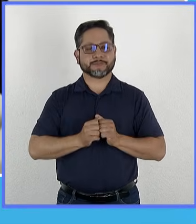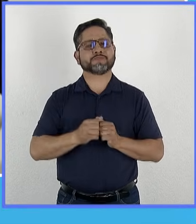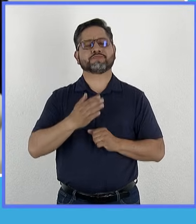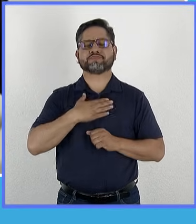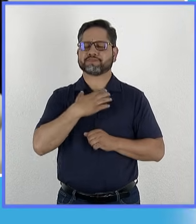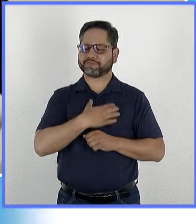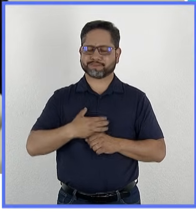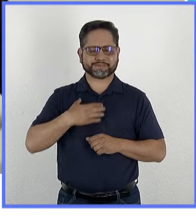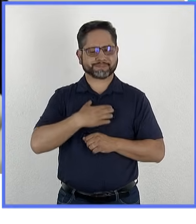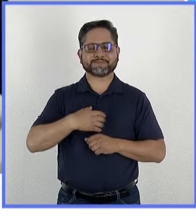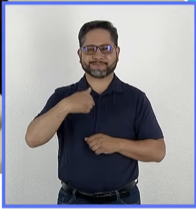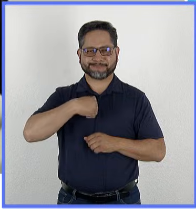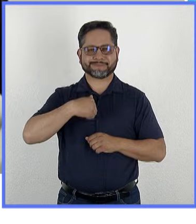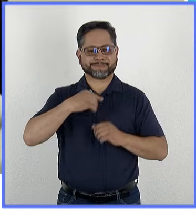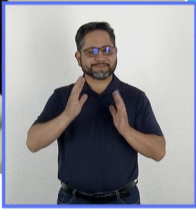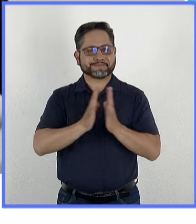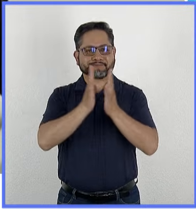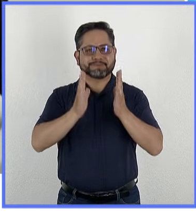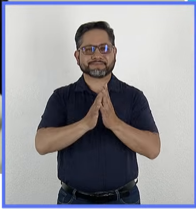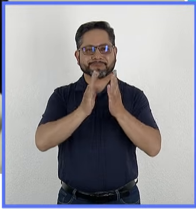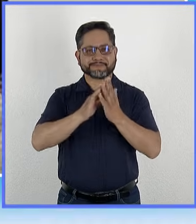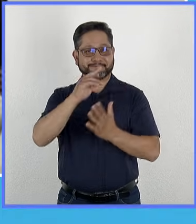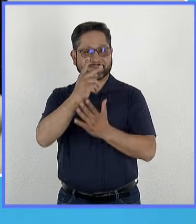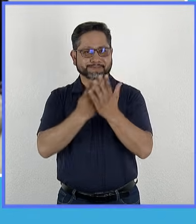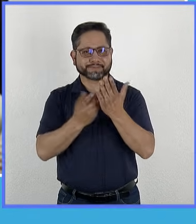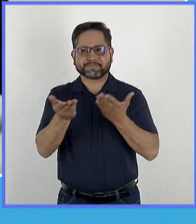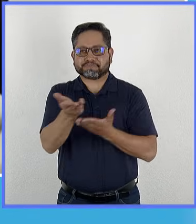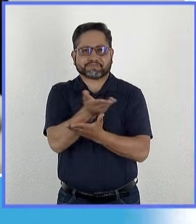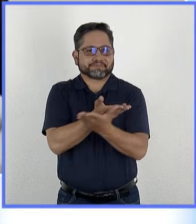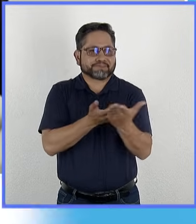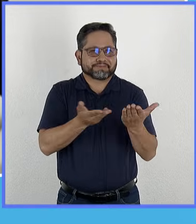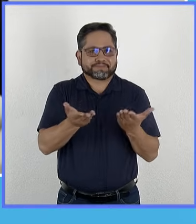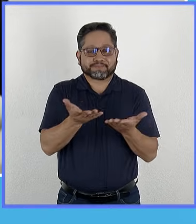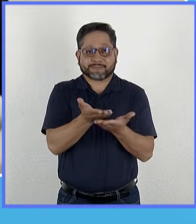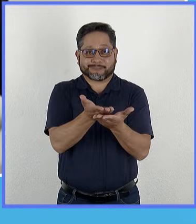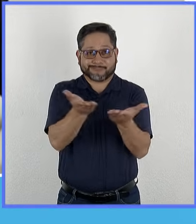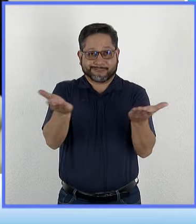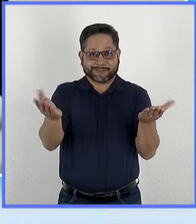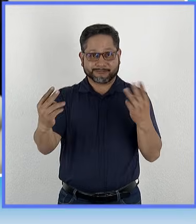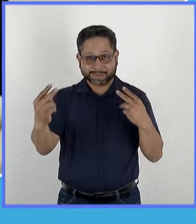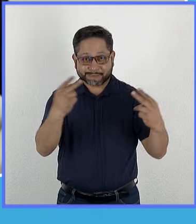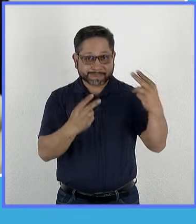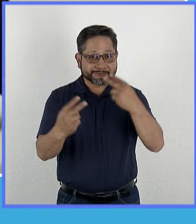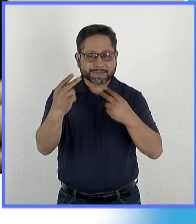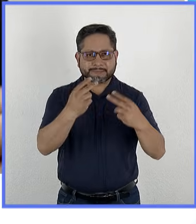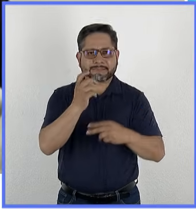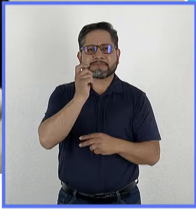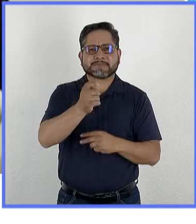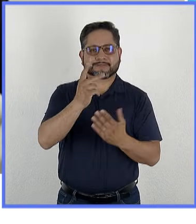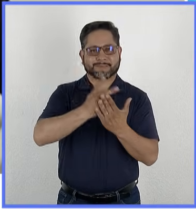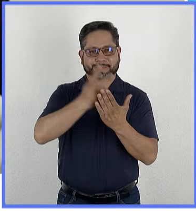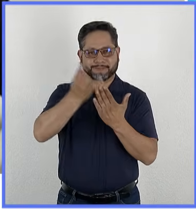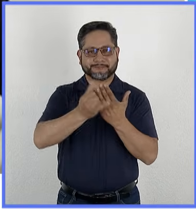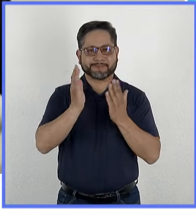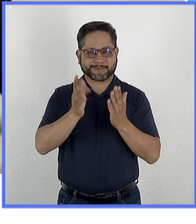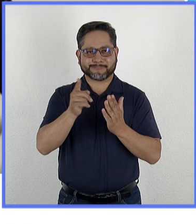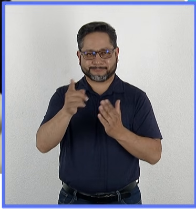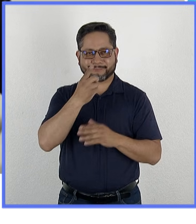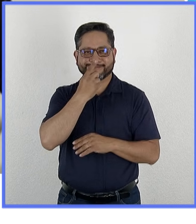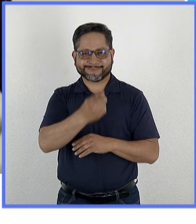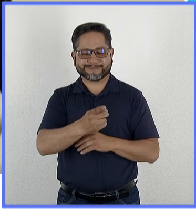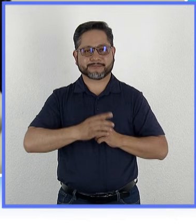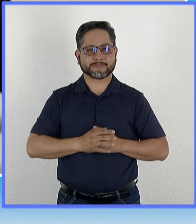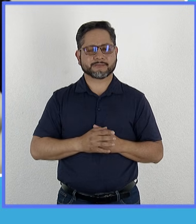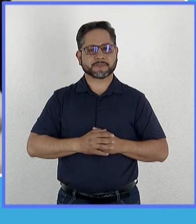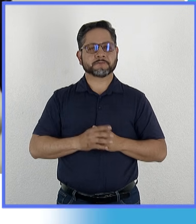Rosa, de estar aquí participando en este programa y para compartir con todo el auditorio lo que representa este proyecto que ya mencionas. Claro,